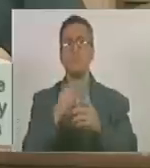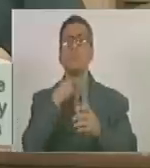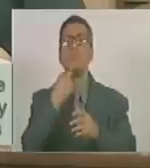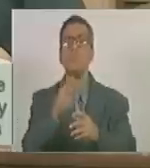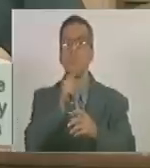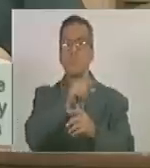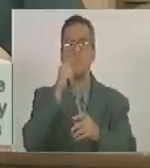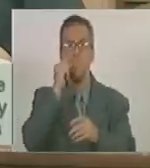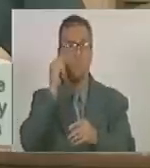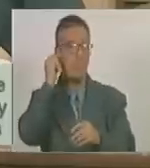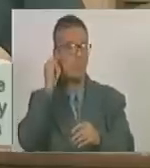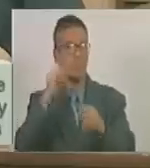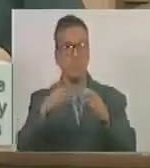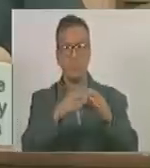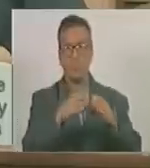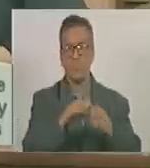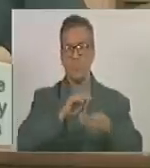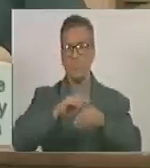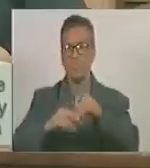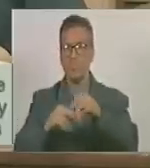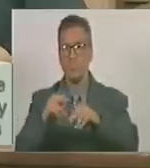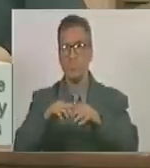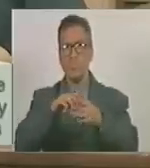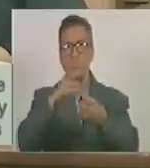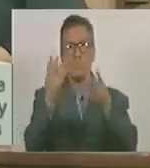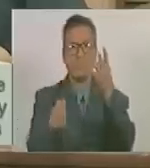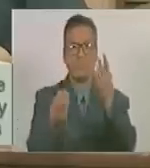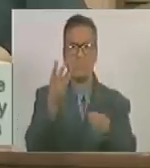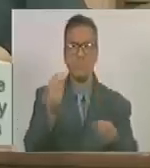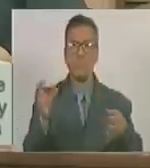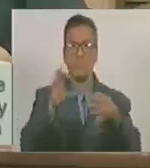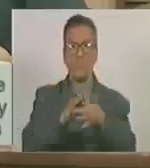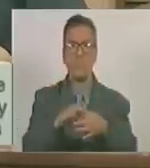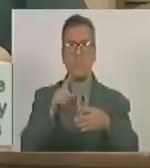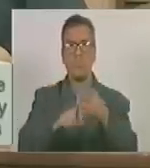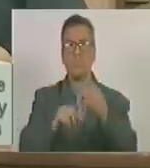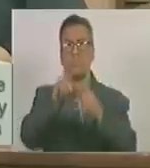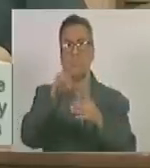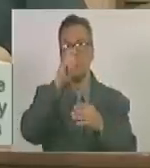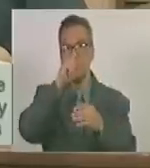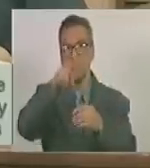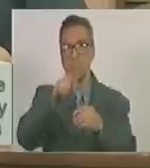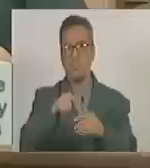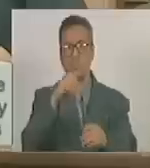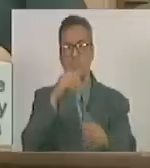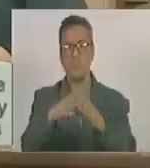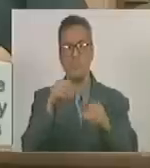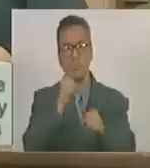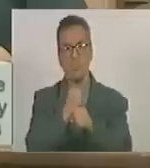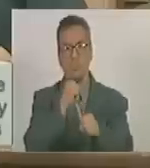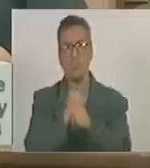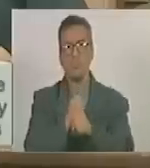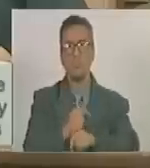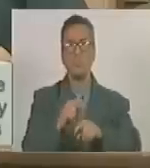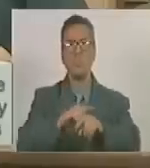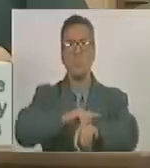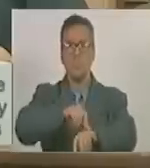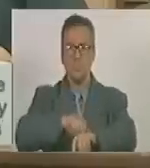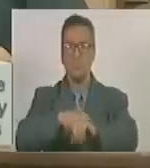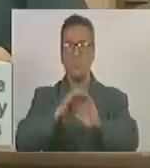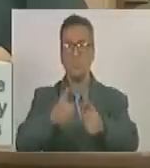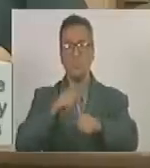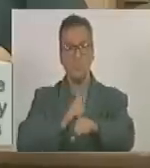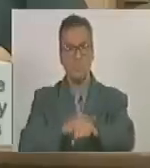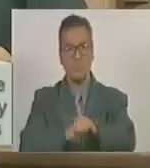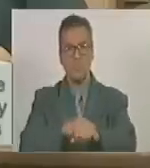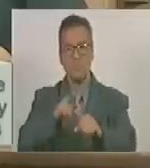y voceros de las unidades que conforman el Consejo Comunal durarán 3 años en sus funciones, contados a partir del